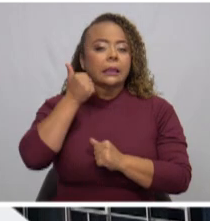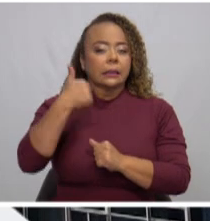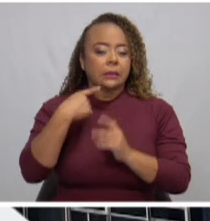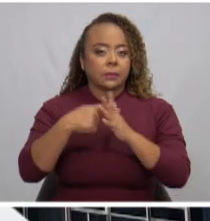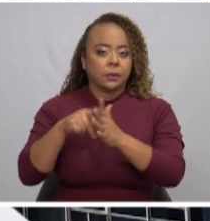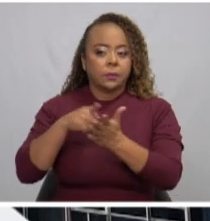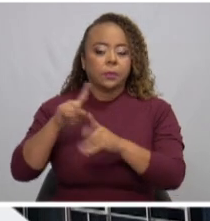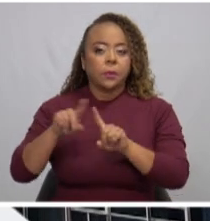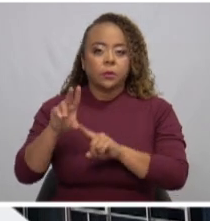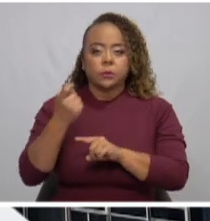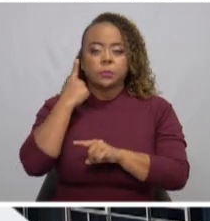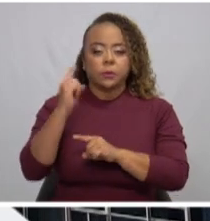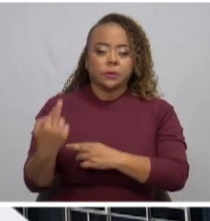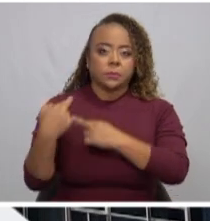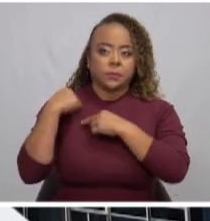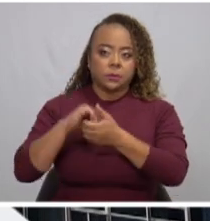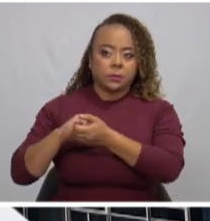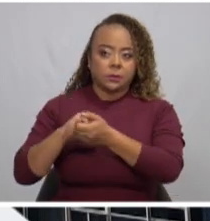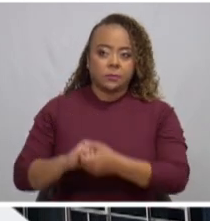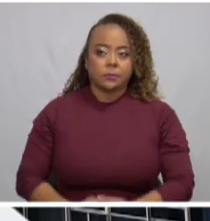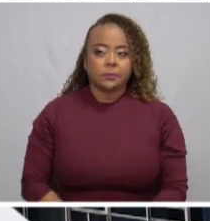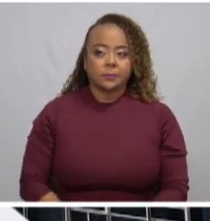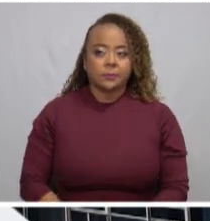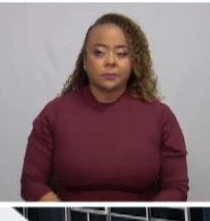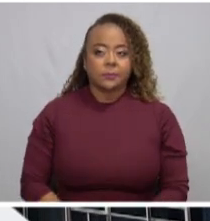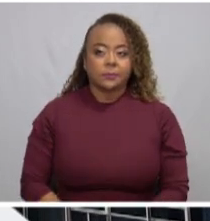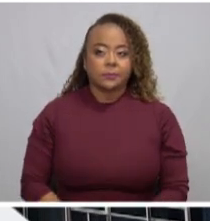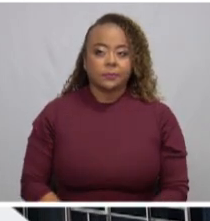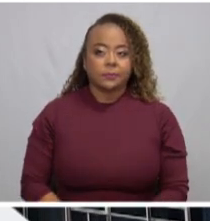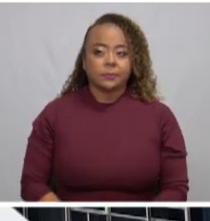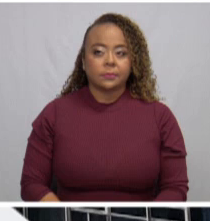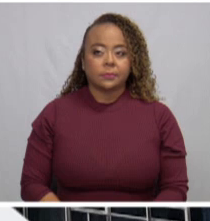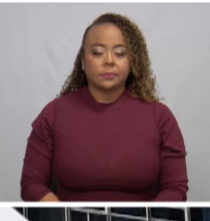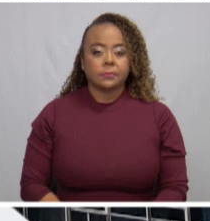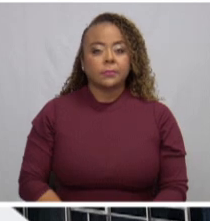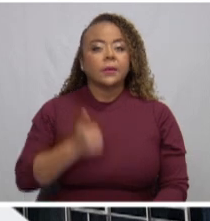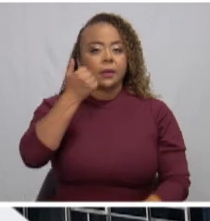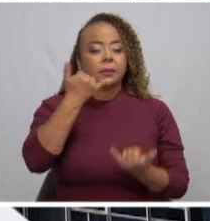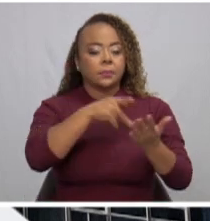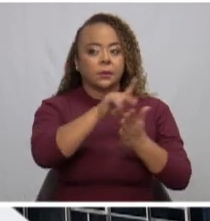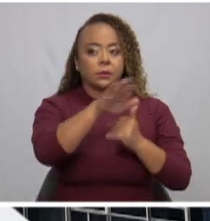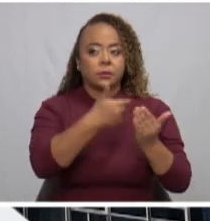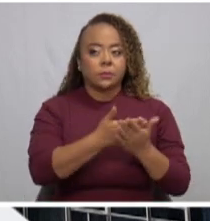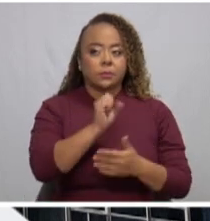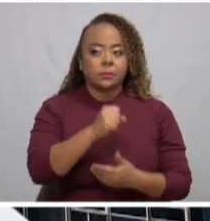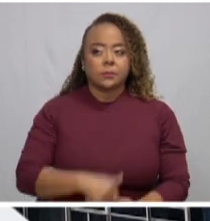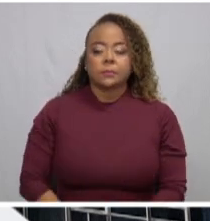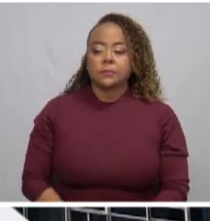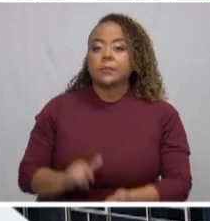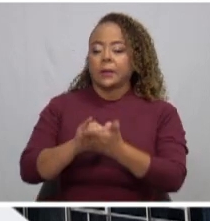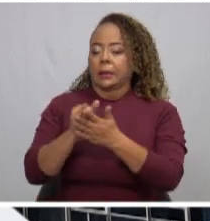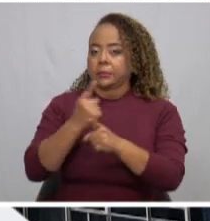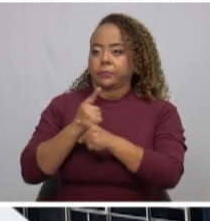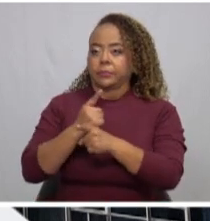de la liga no es por responsabilidad solidaria verdad eh No negativo la liga ya canceló todo verdad Ah Okay ahí hago la la